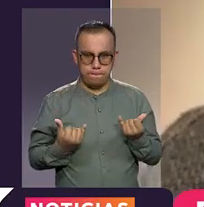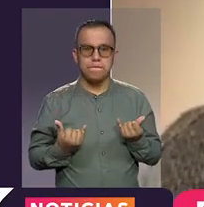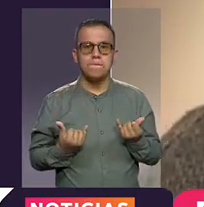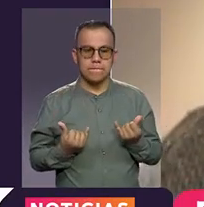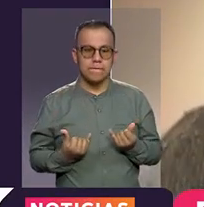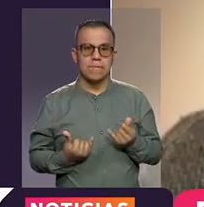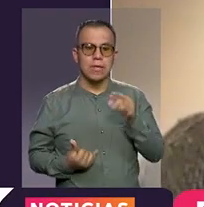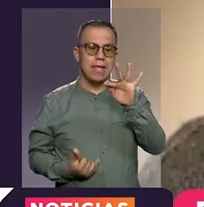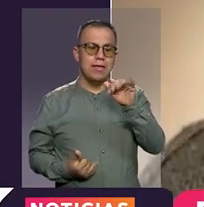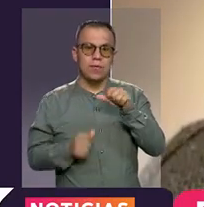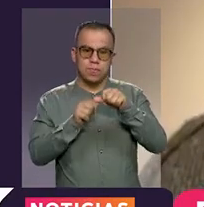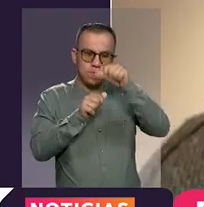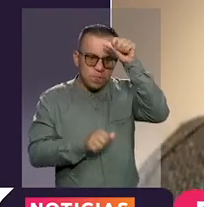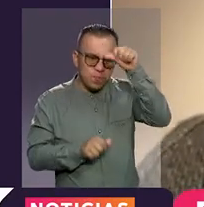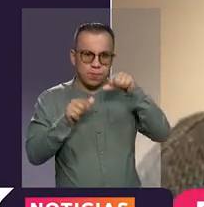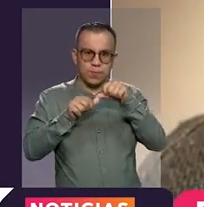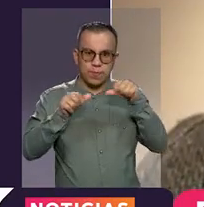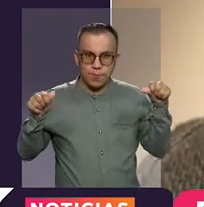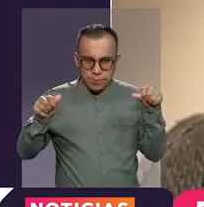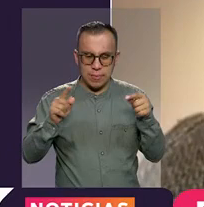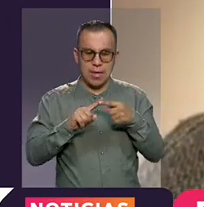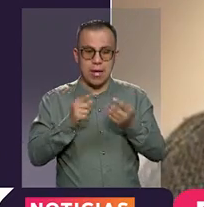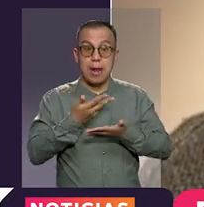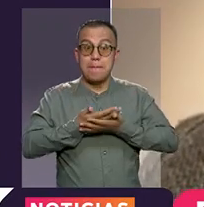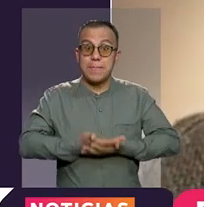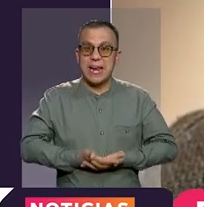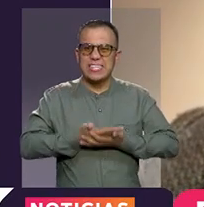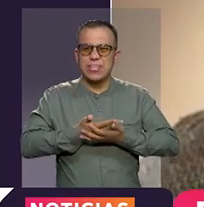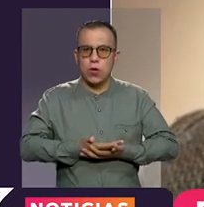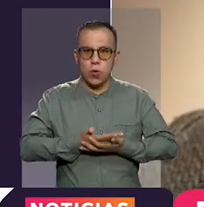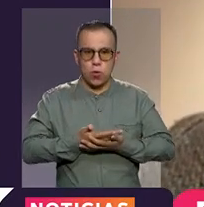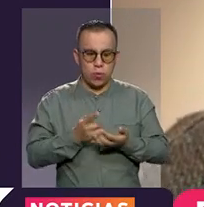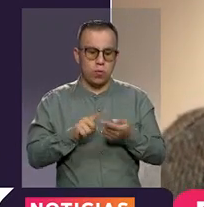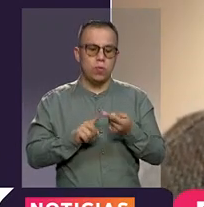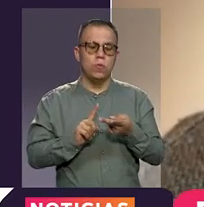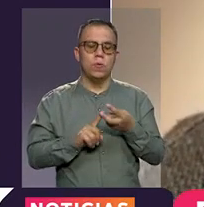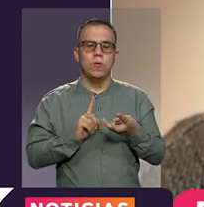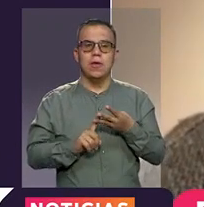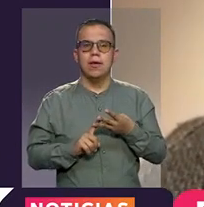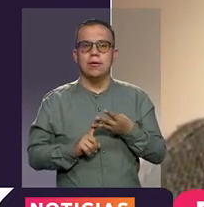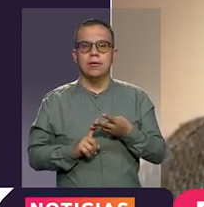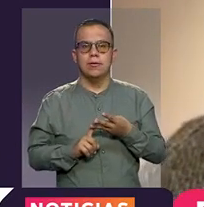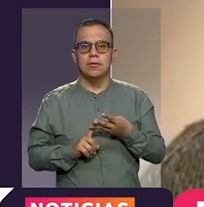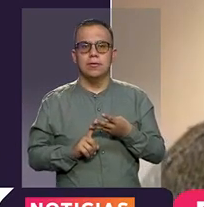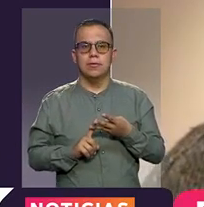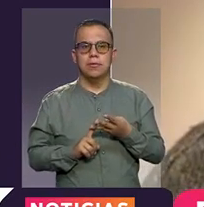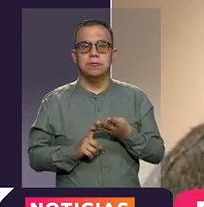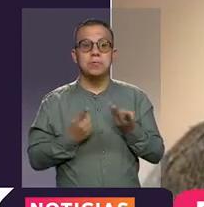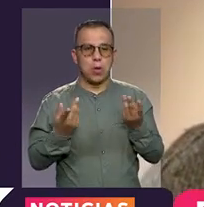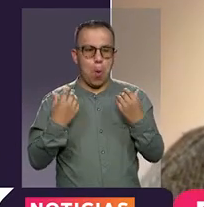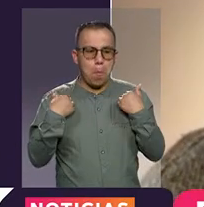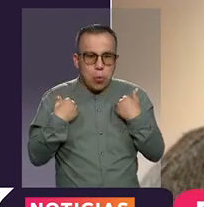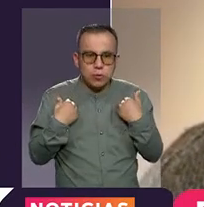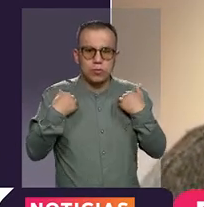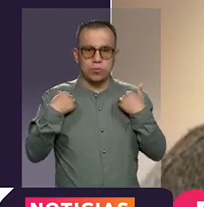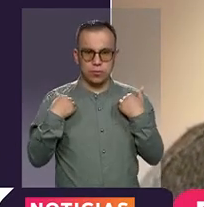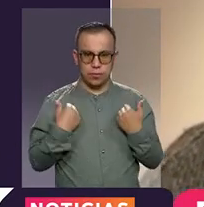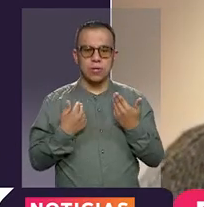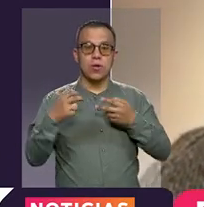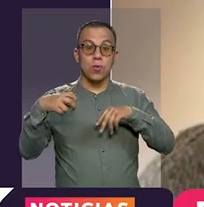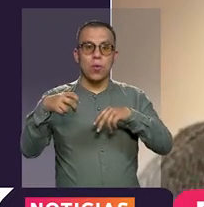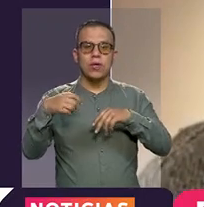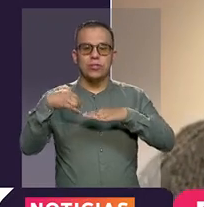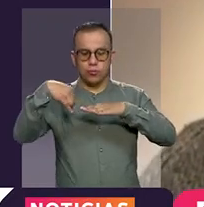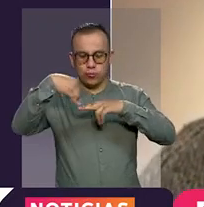la talla, el peso, el desarrollo pondo-postural, las